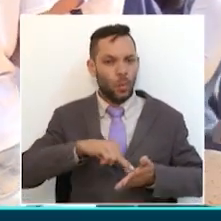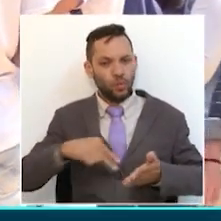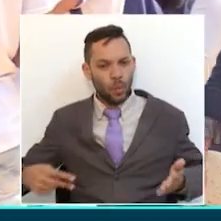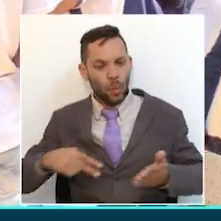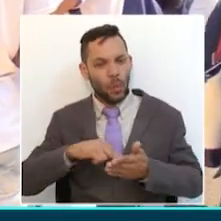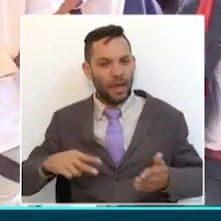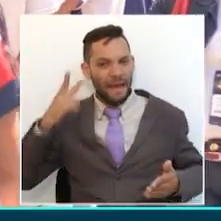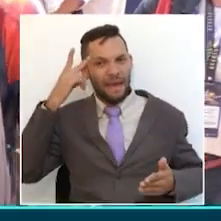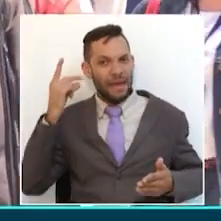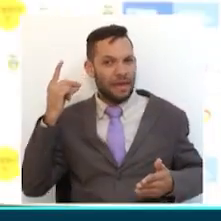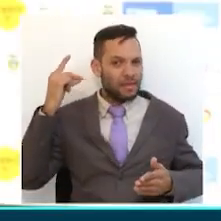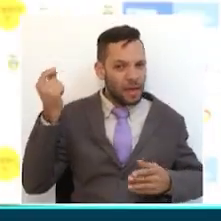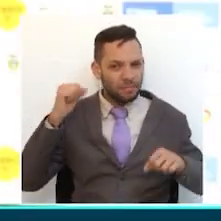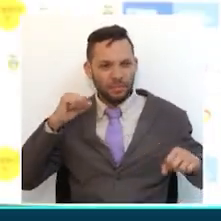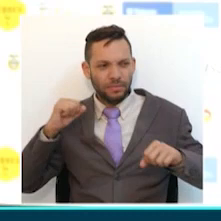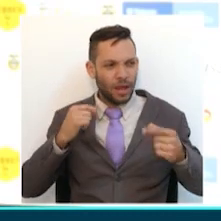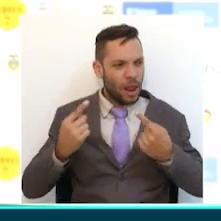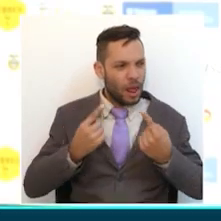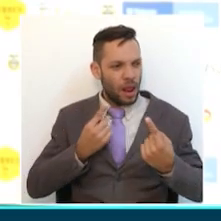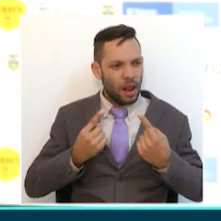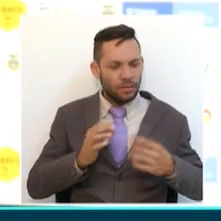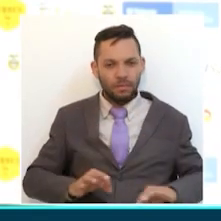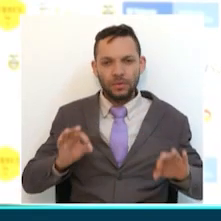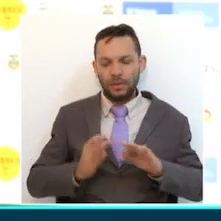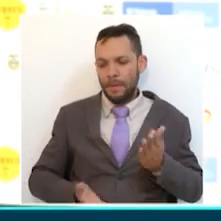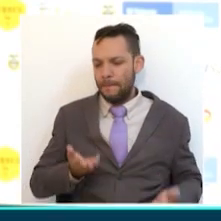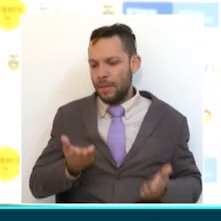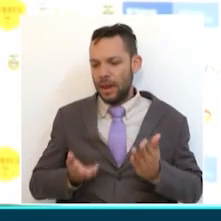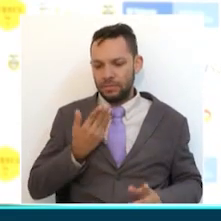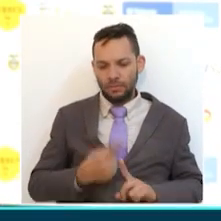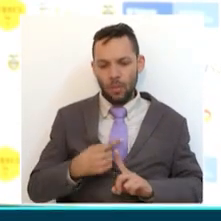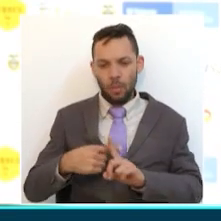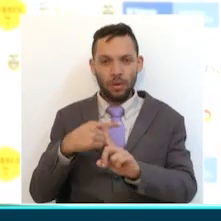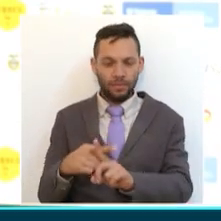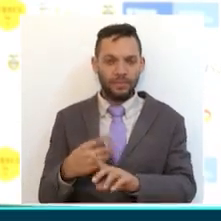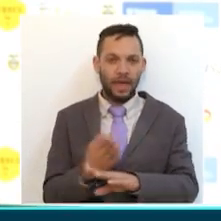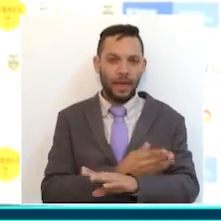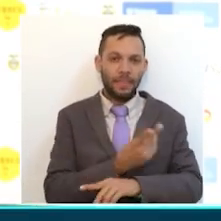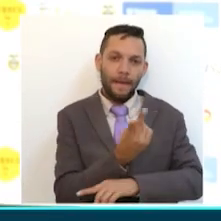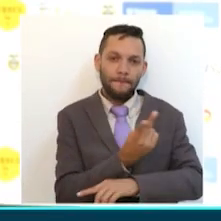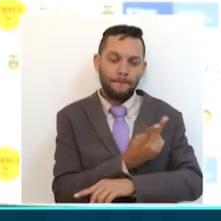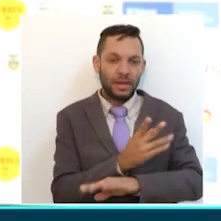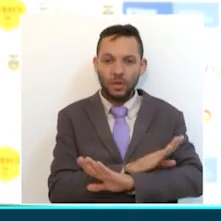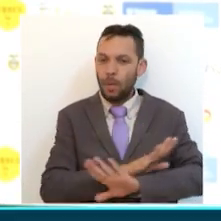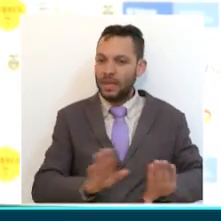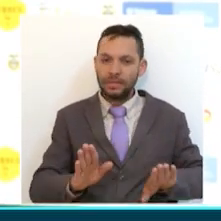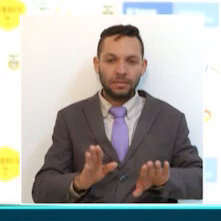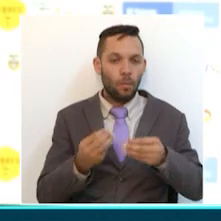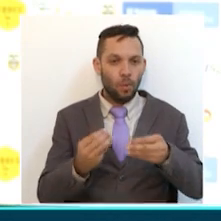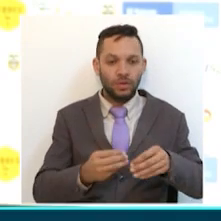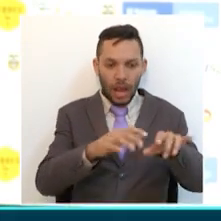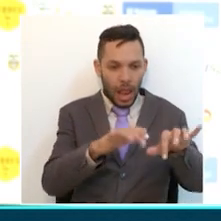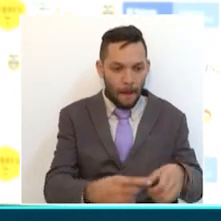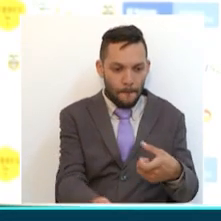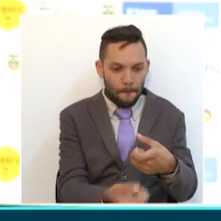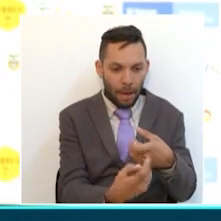inscripciones por parte de emprendedores. El balance es maravilloso. Yo les quiero contar una anécdota. El viernes nos tocó cerrar la plataforma de inscripciones porque teníamos